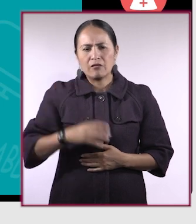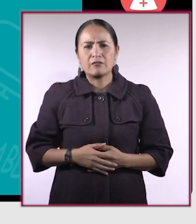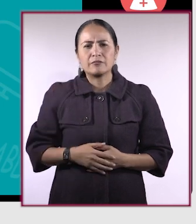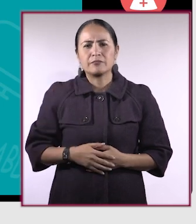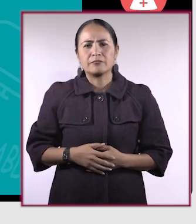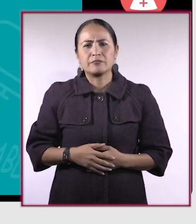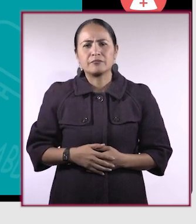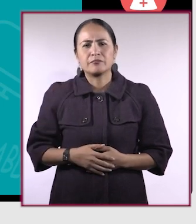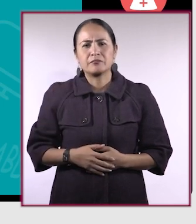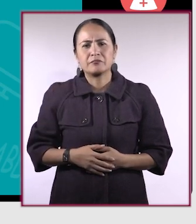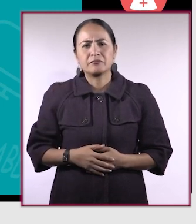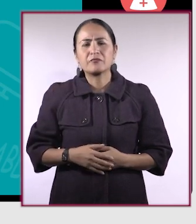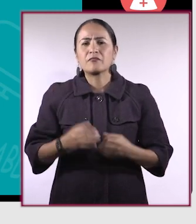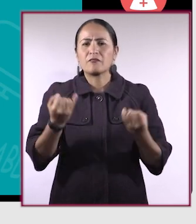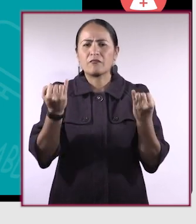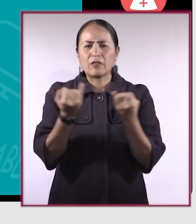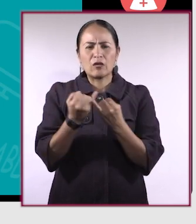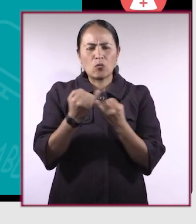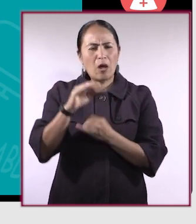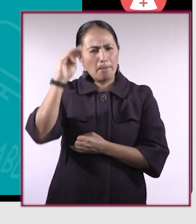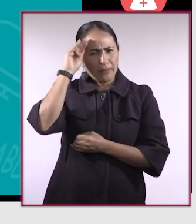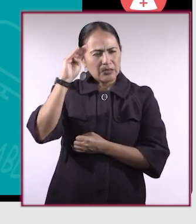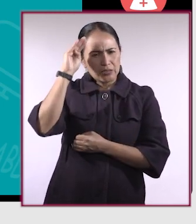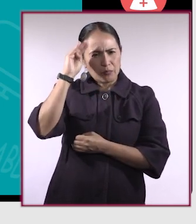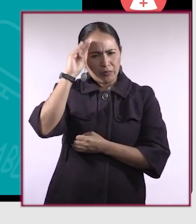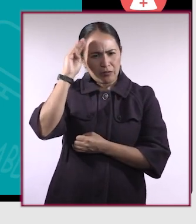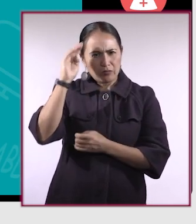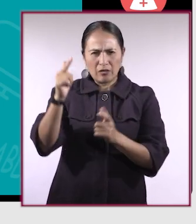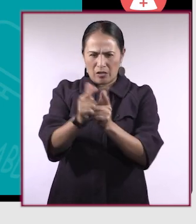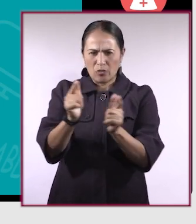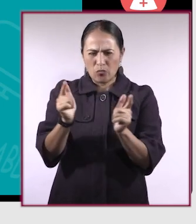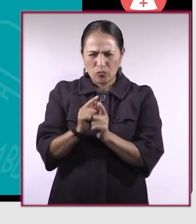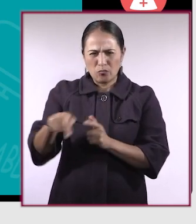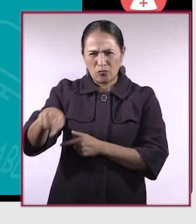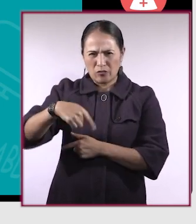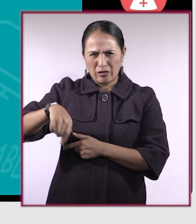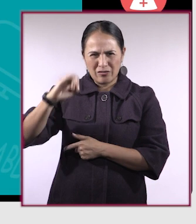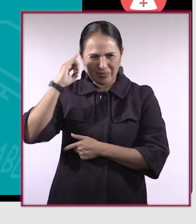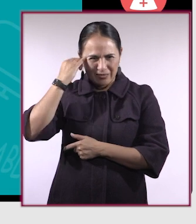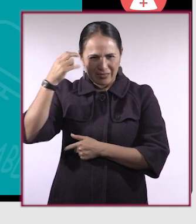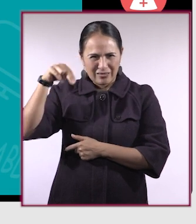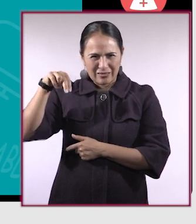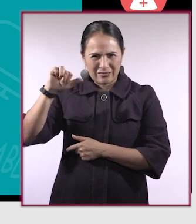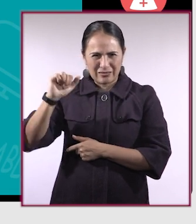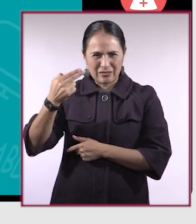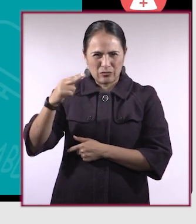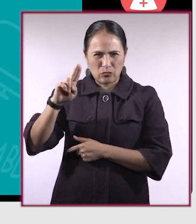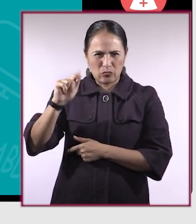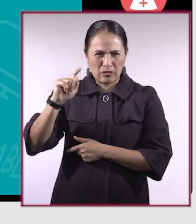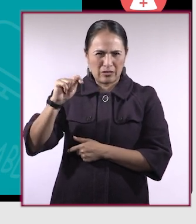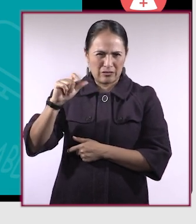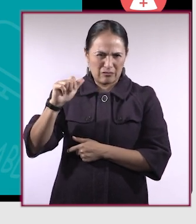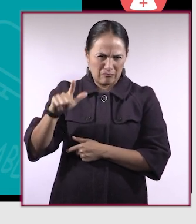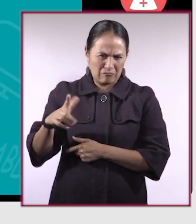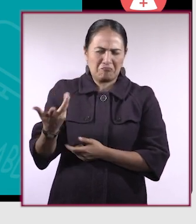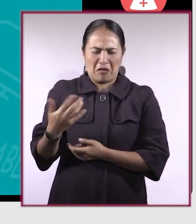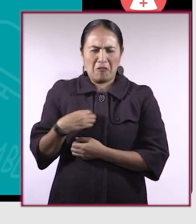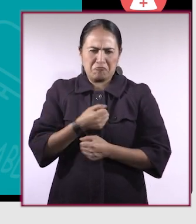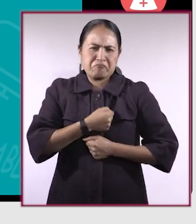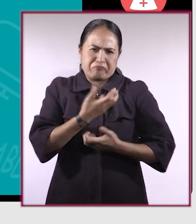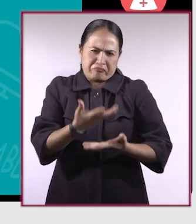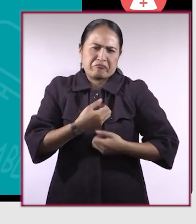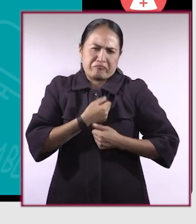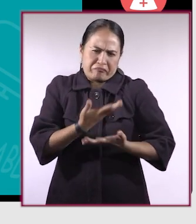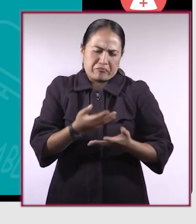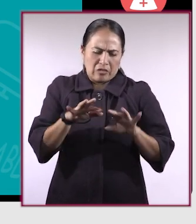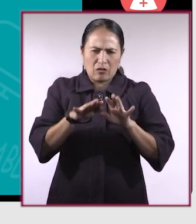con las ideas y las reflexiones de los nahuablantes, y que a través